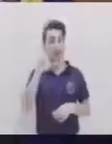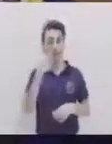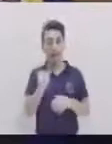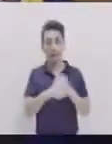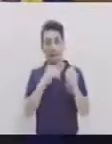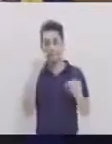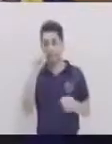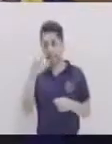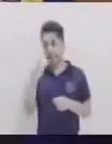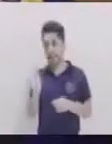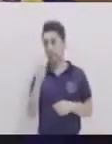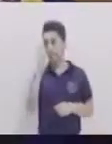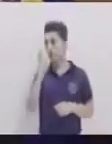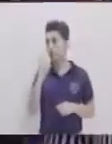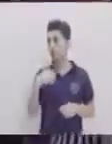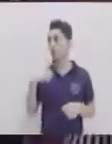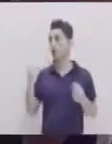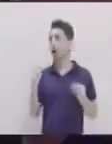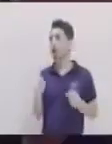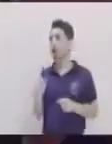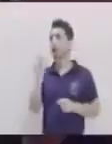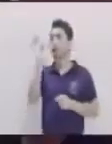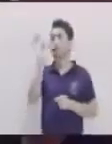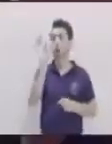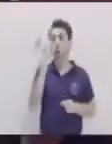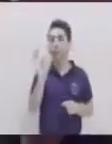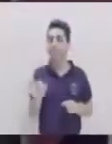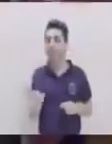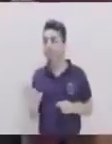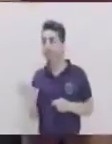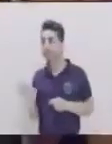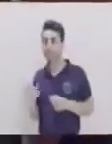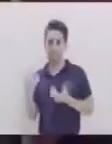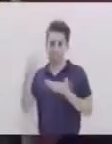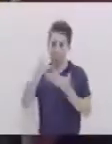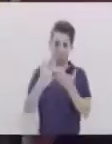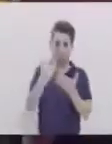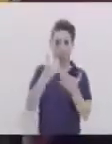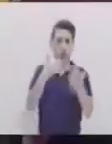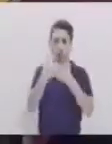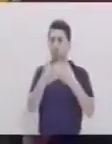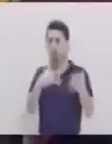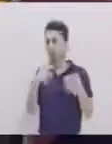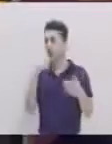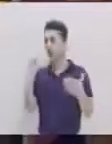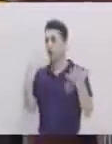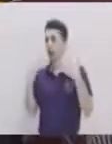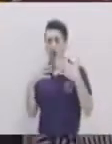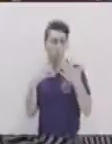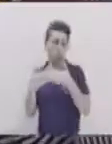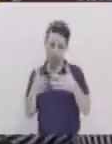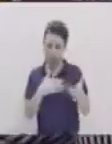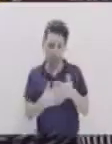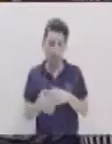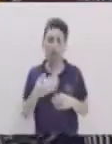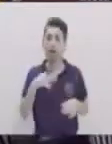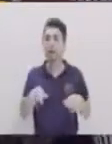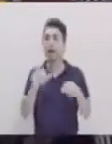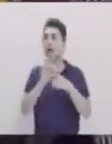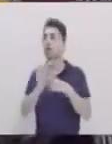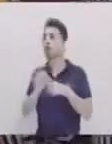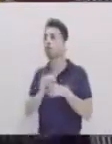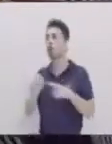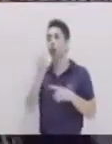Para ello utilizaremos bolitas de papel. No importa del color que tú lo hagas. Y nos va a